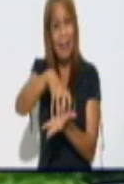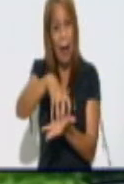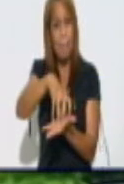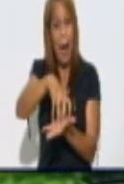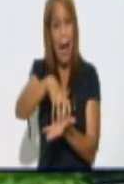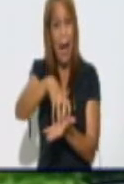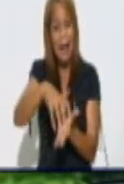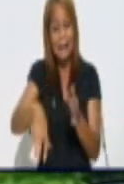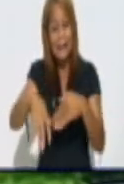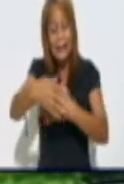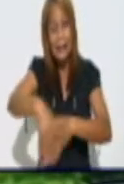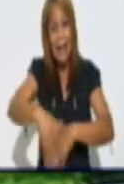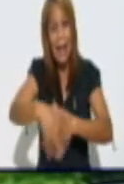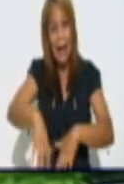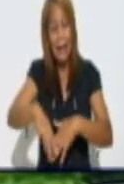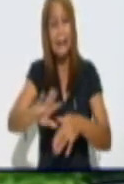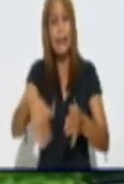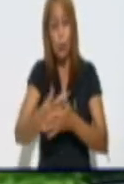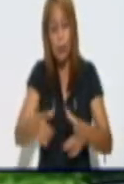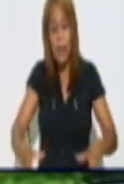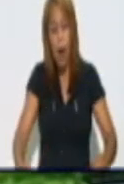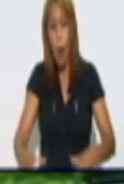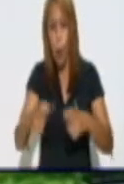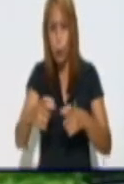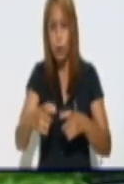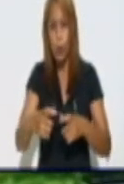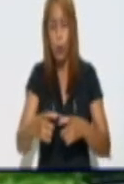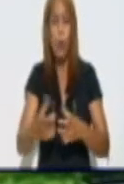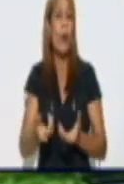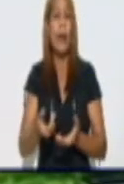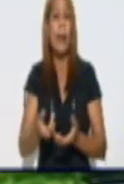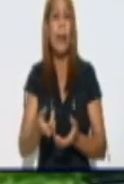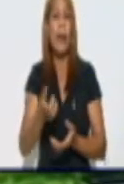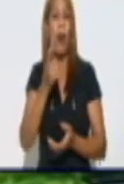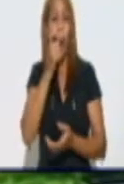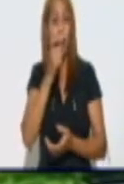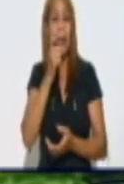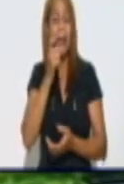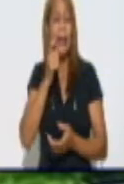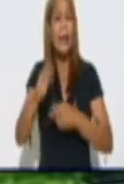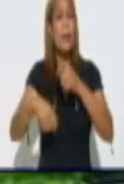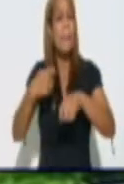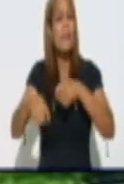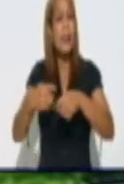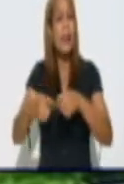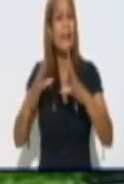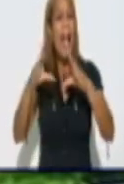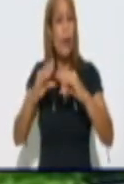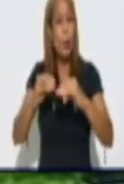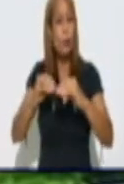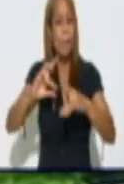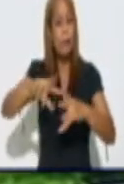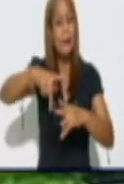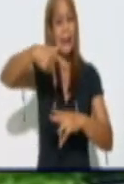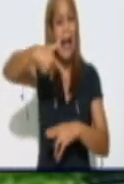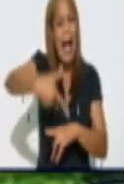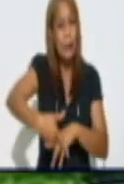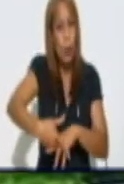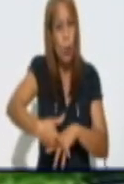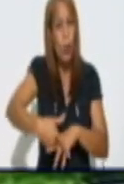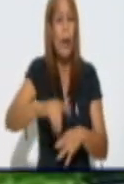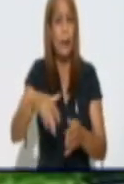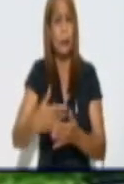Y aquello, el hueco está abierto, ya anoche cayó un muchacho en bicicleta en ese registro. Quizás los